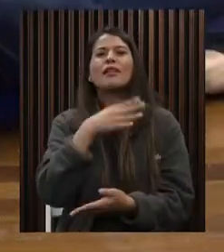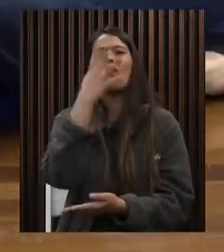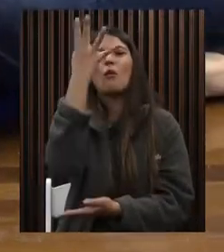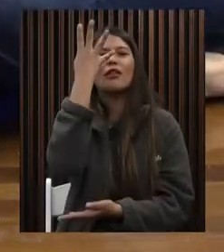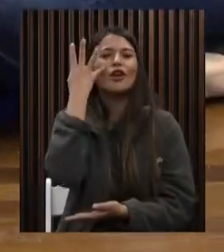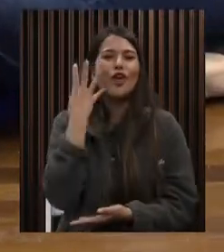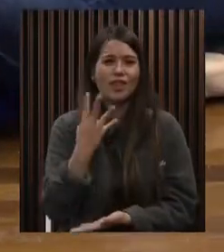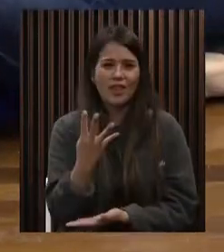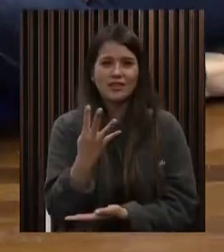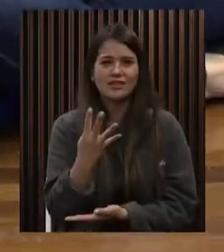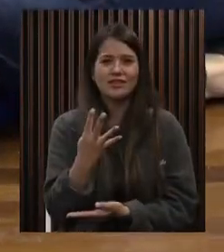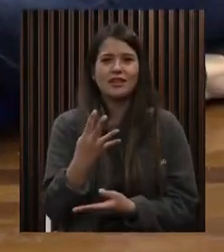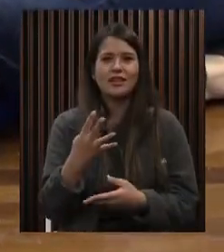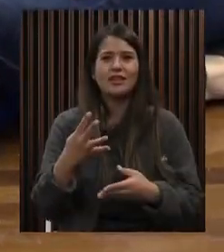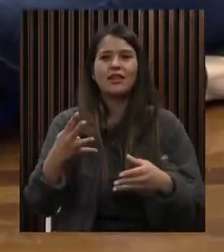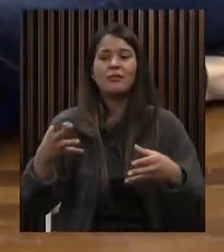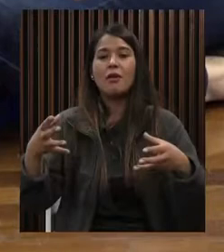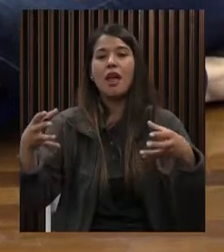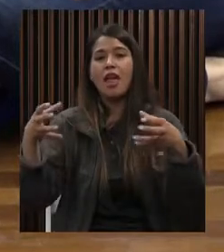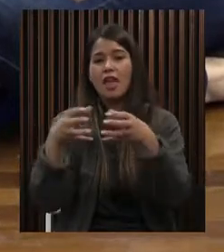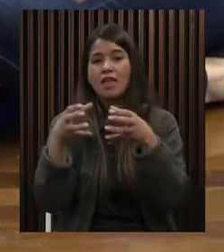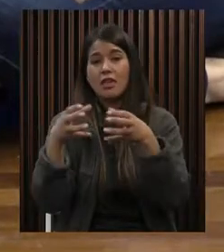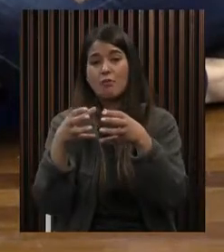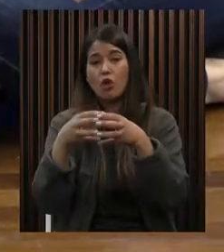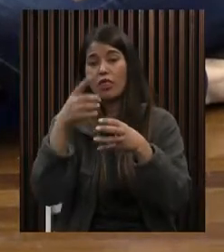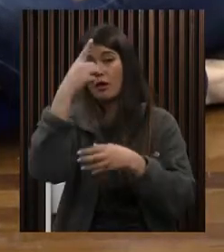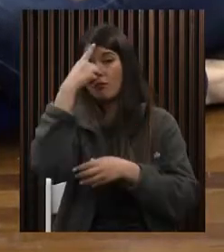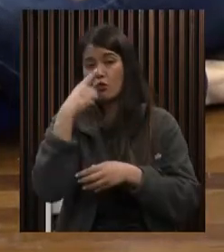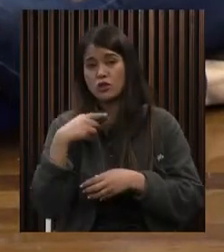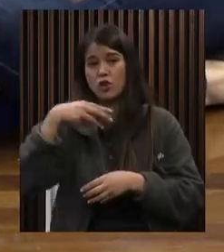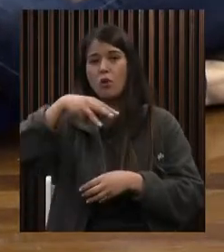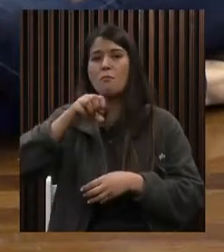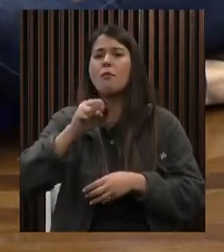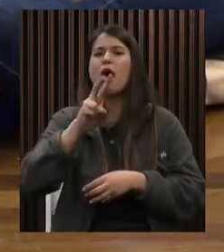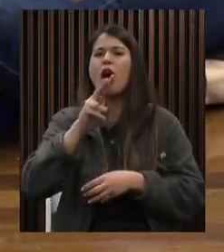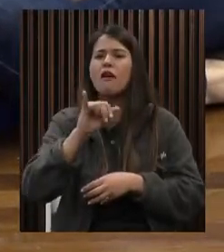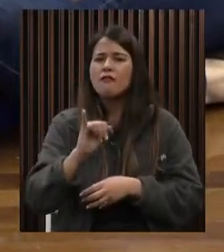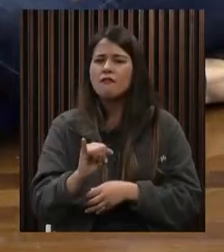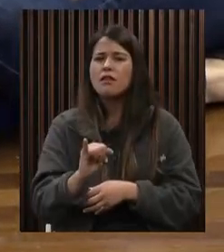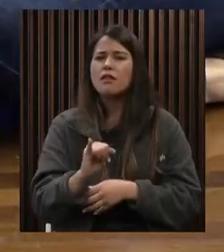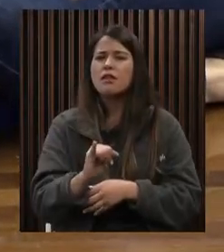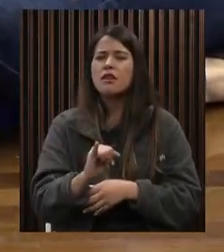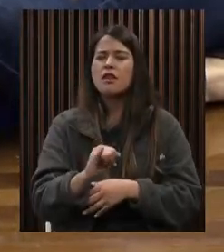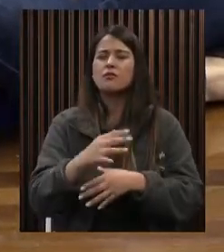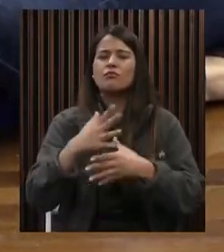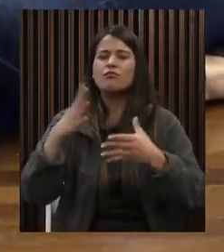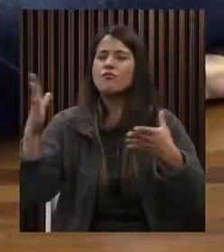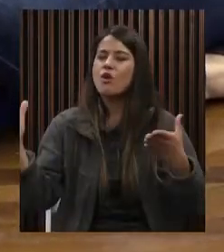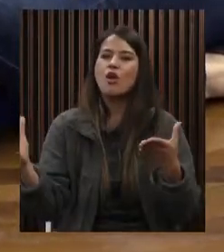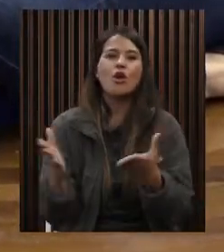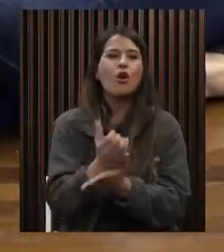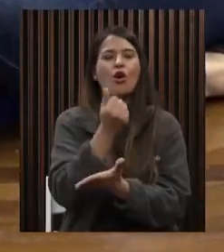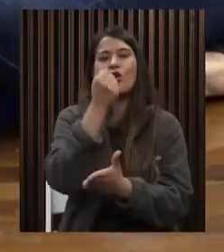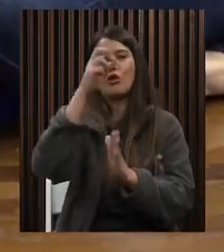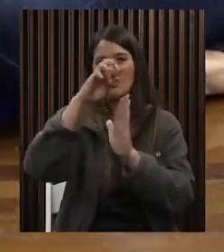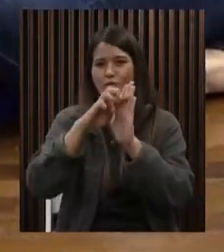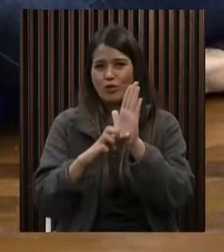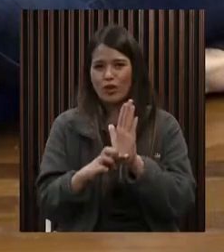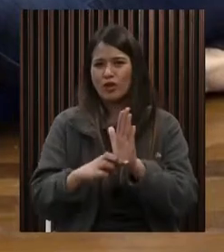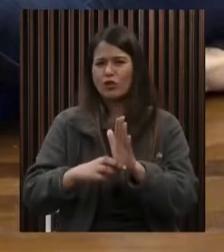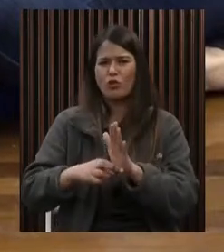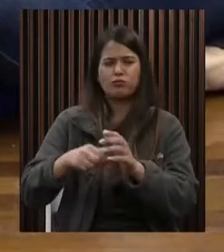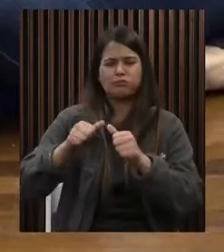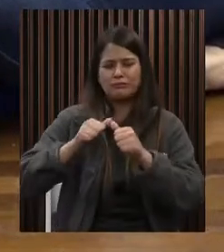4 días. Para el equipo de ese museo, yo creo que es grandioso que hayan logrado hacer este proyecto, que fue un proyecto de trabajo